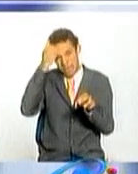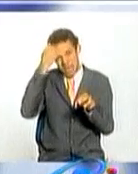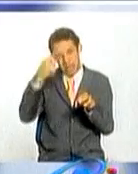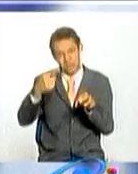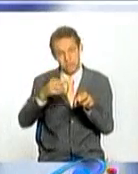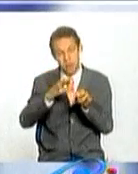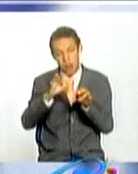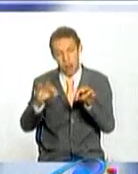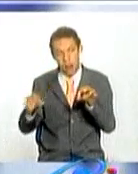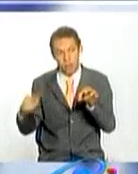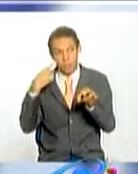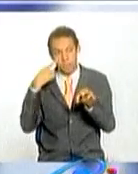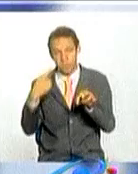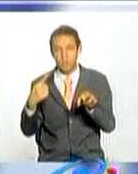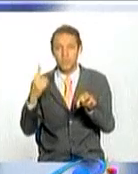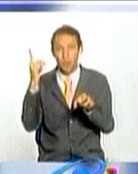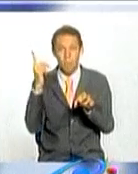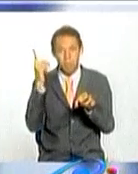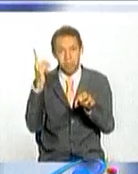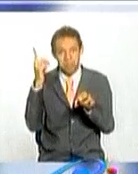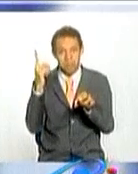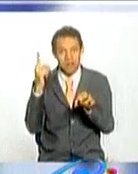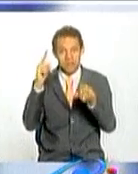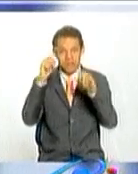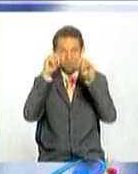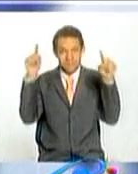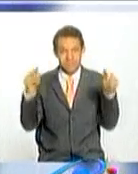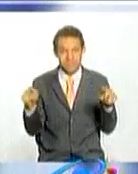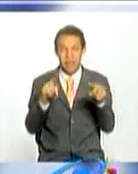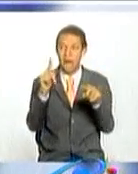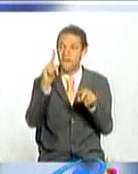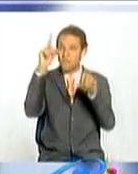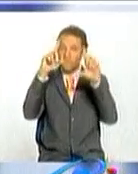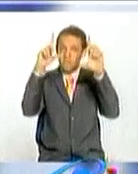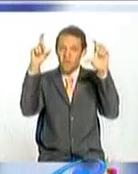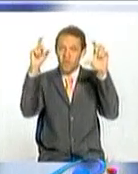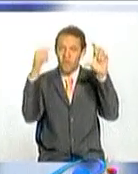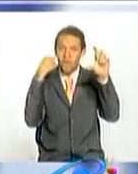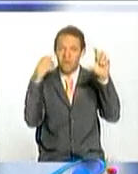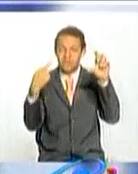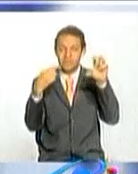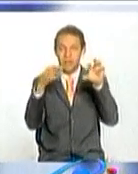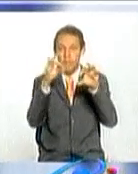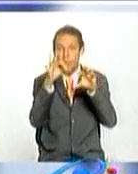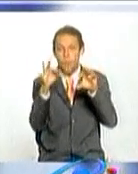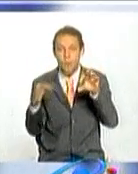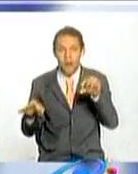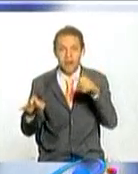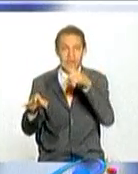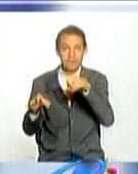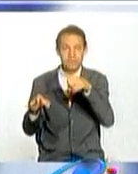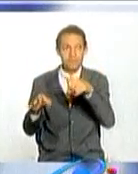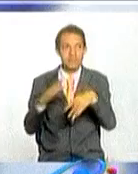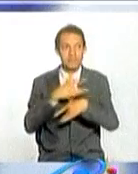en la imagen superior, donde ustedes ven los cálculos. Y el comparativo con una paciente está sana, pero ahí ven la